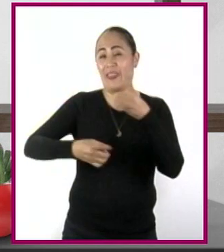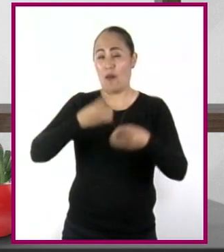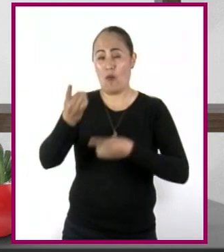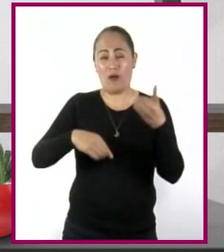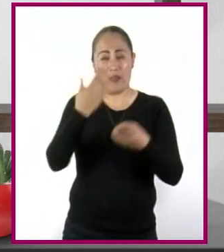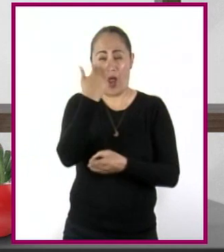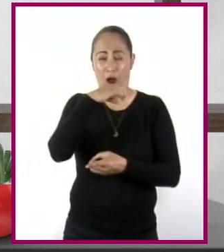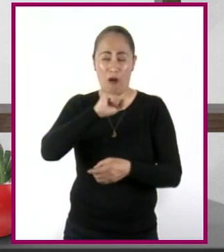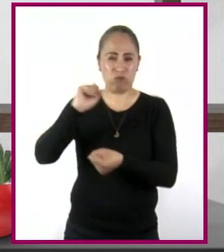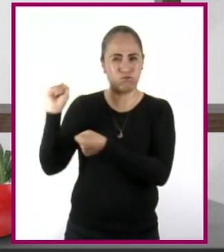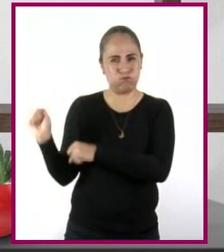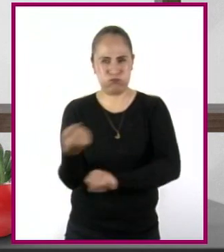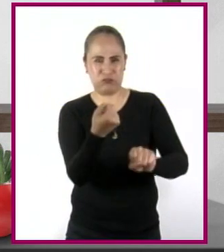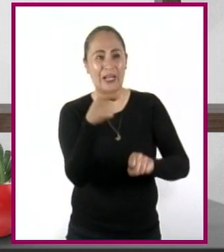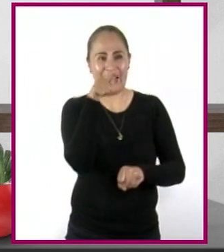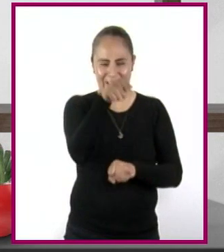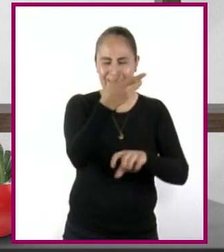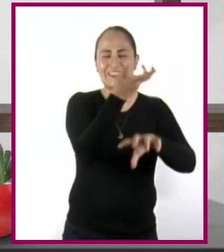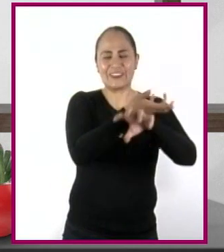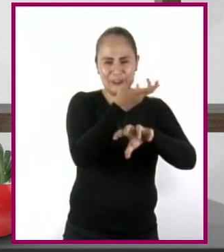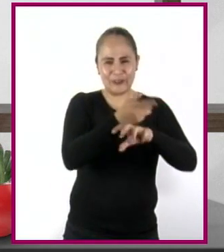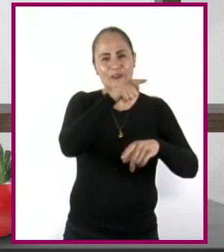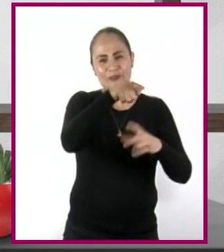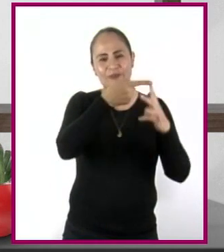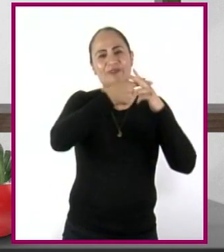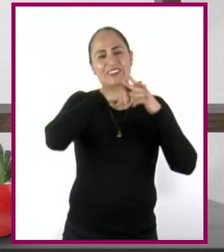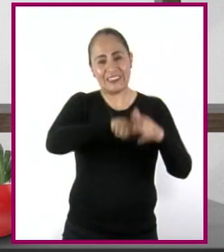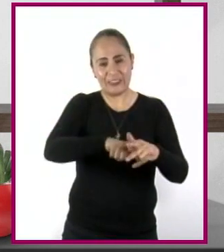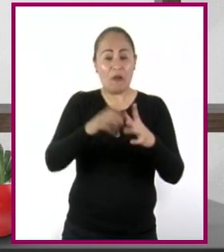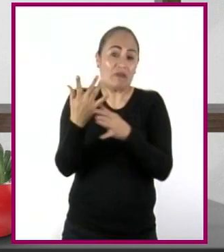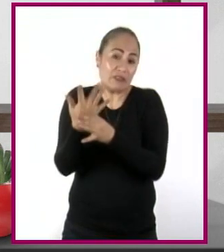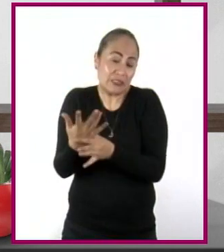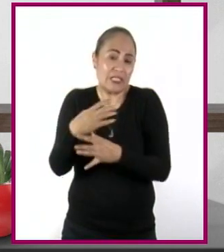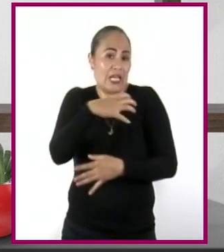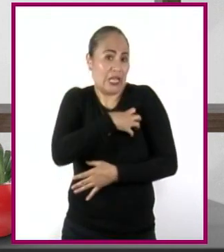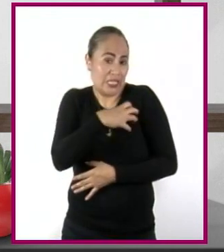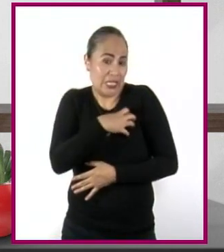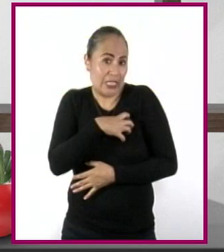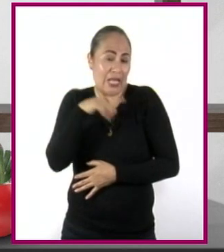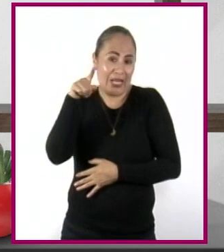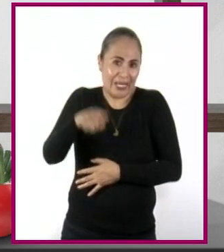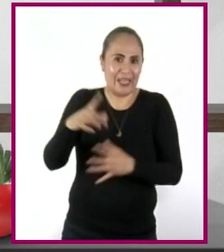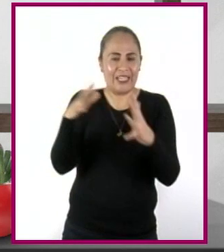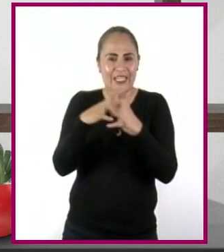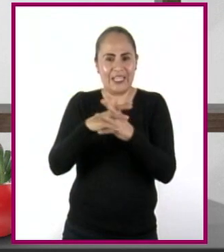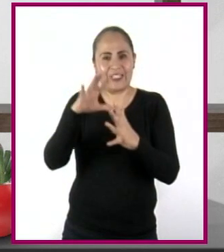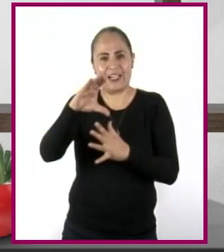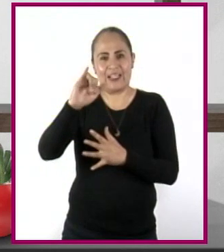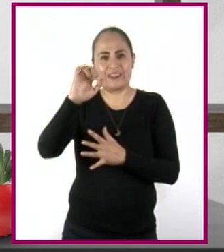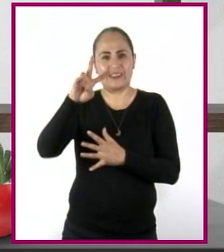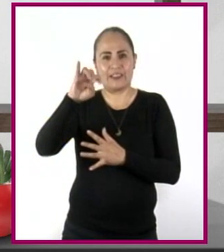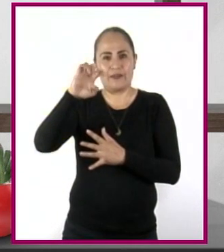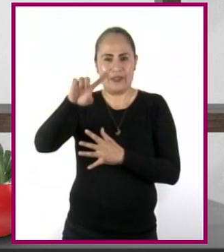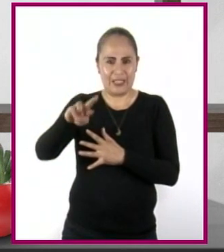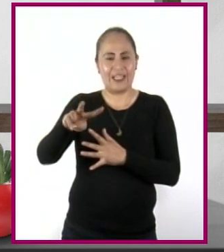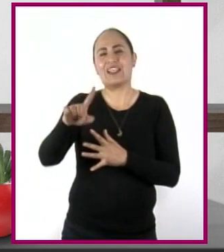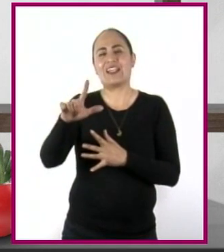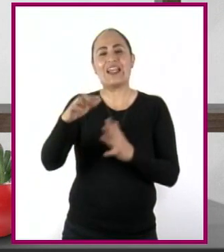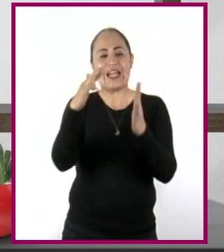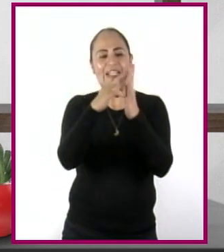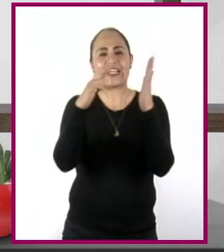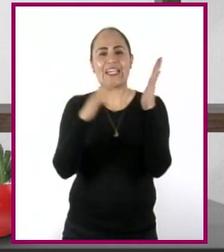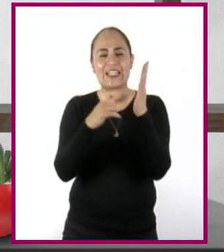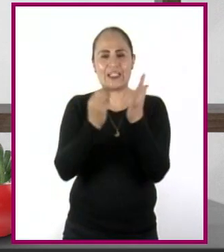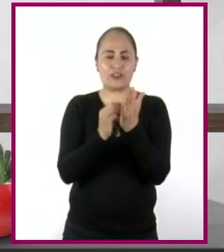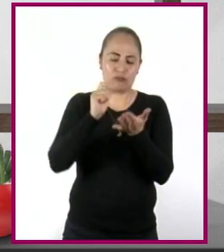es parte del origen de este país. Cuenta la leyenda que un general unionista de la Guerra Civil inventó las reglas del béisbol en una